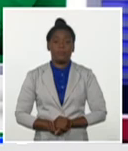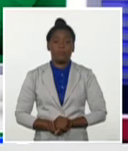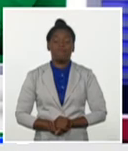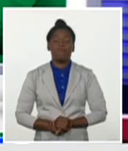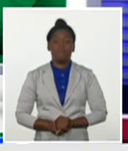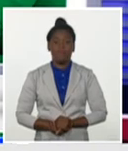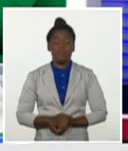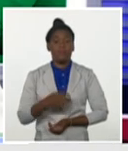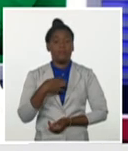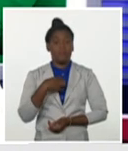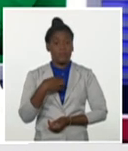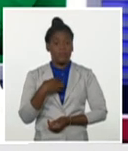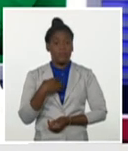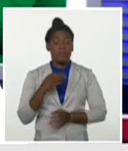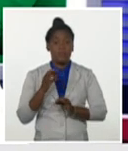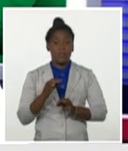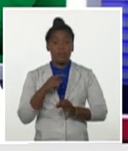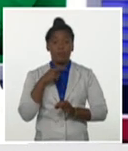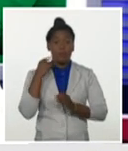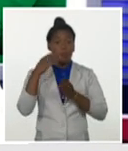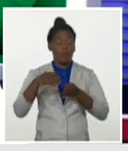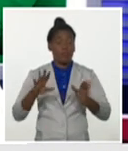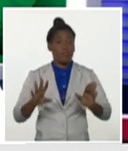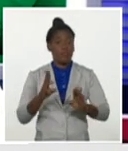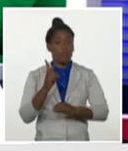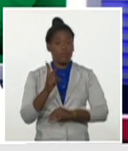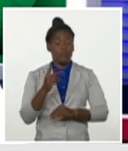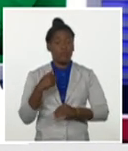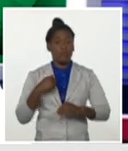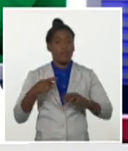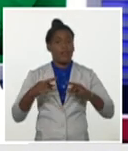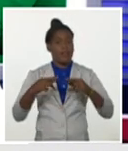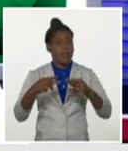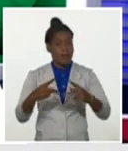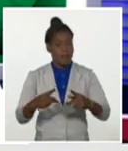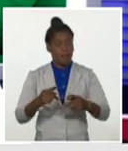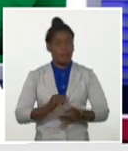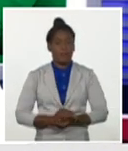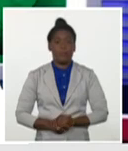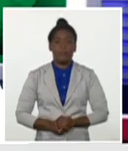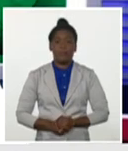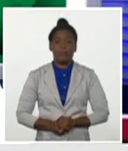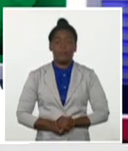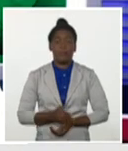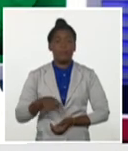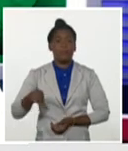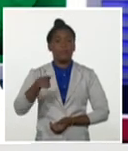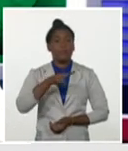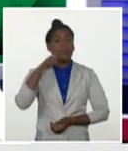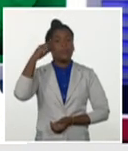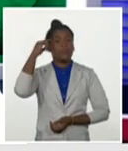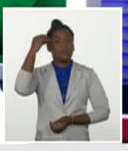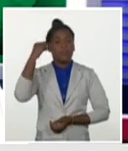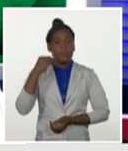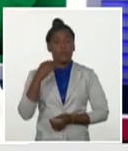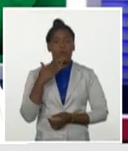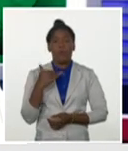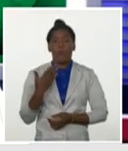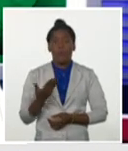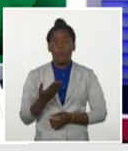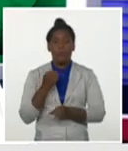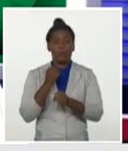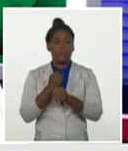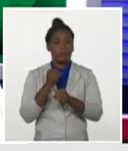que evidencian, y yo lo reitero una vez más, sobre todo para lograr la participación activa